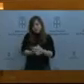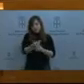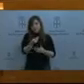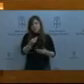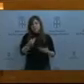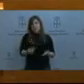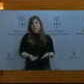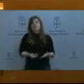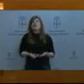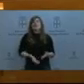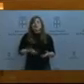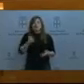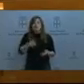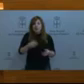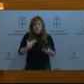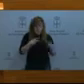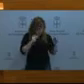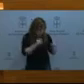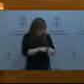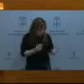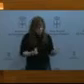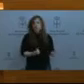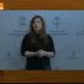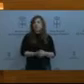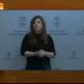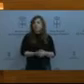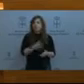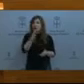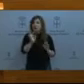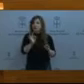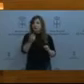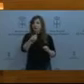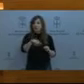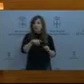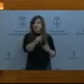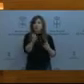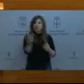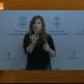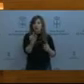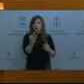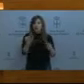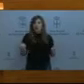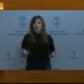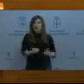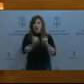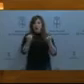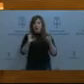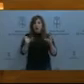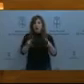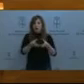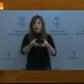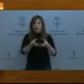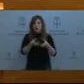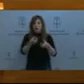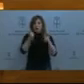más importante y finalmente ya, presidente. Señoría, su tiempo ha concluido. Para todo eso lo que vamos a precisar es una acción colectiva. No